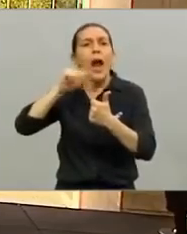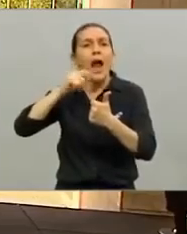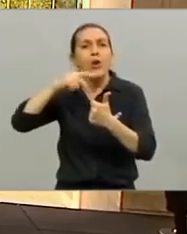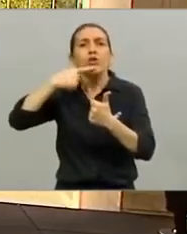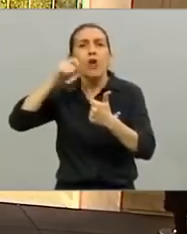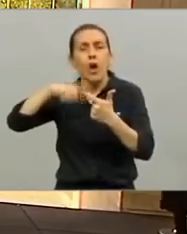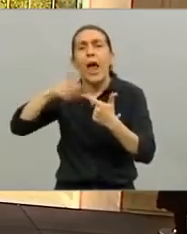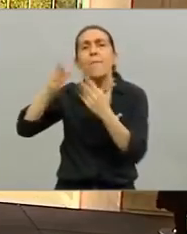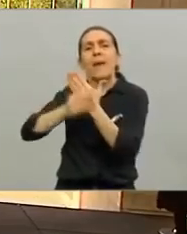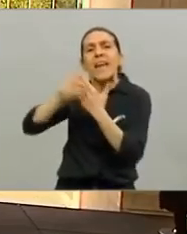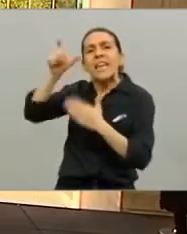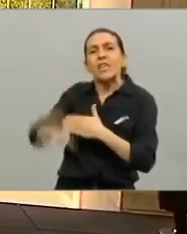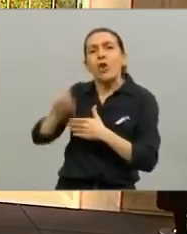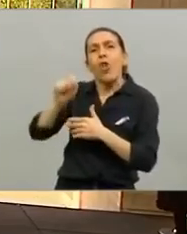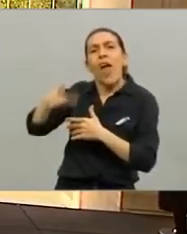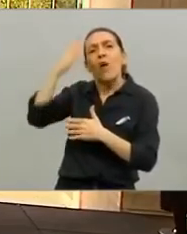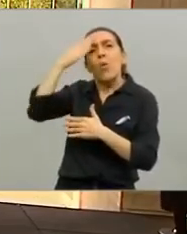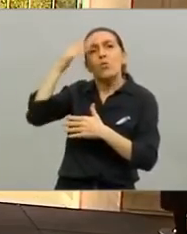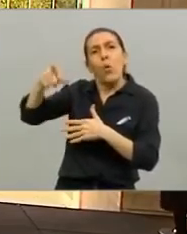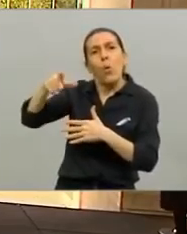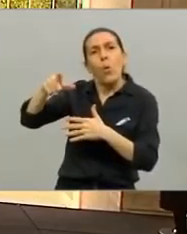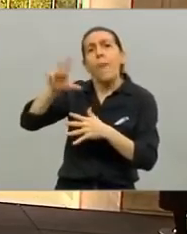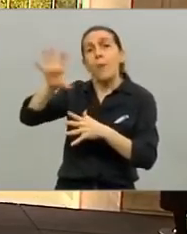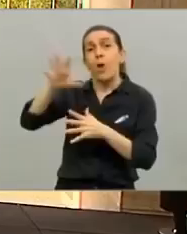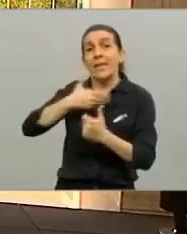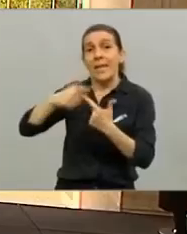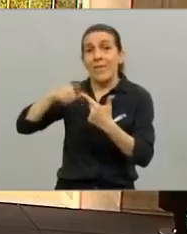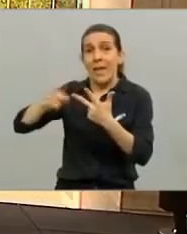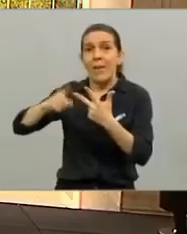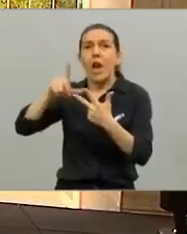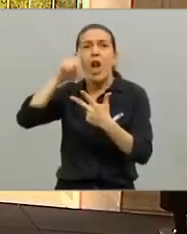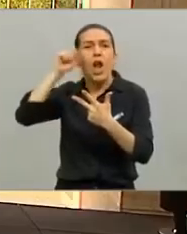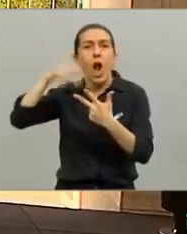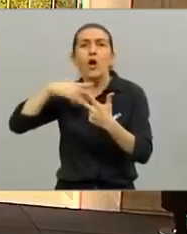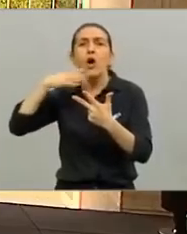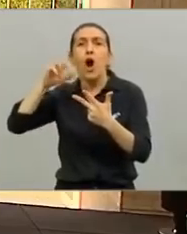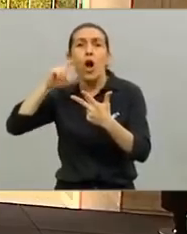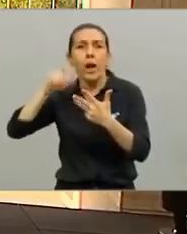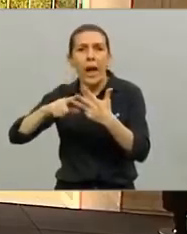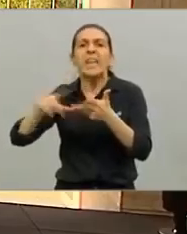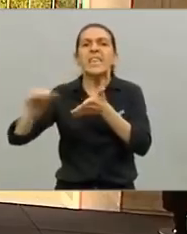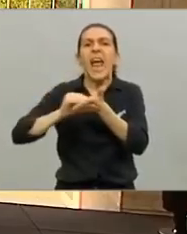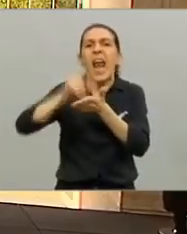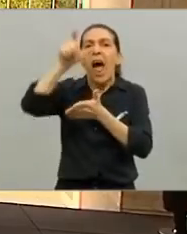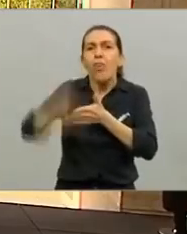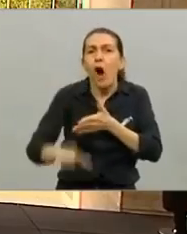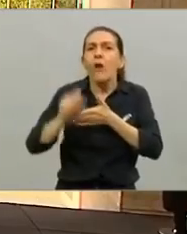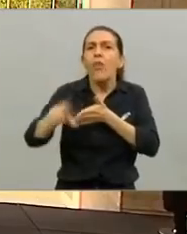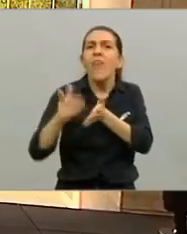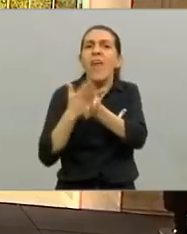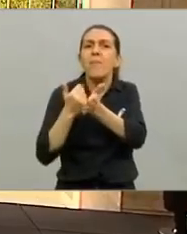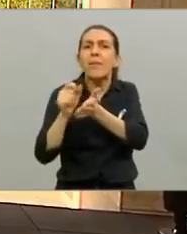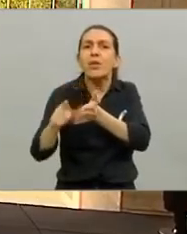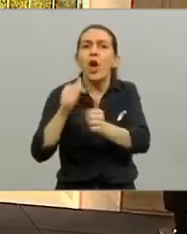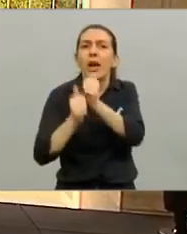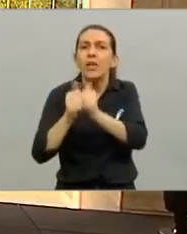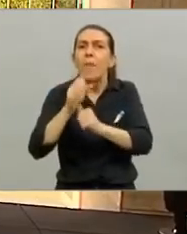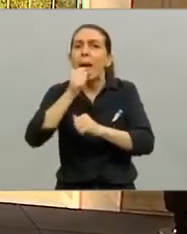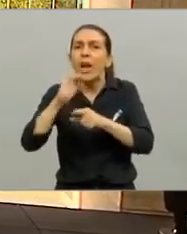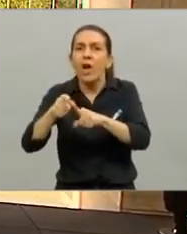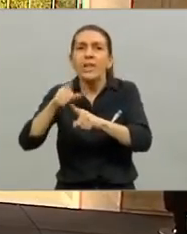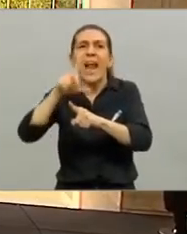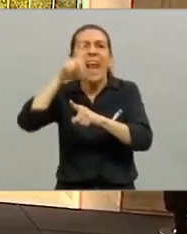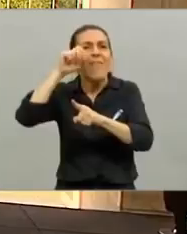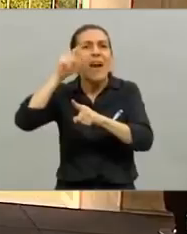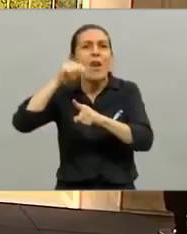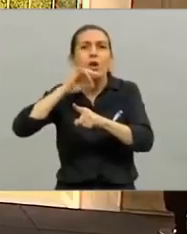ministro de Cultura de la provincia, Jorge Lionch, el senador por el departamento Rosario, periodista Marcelo